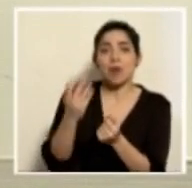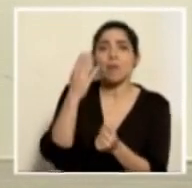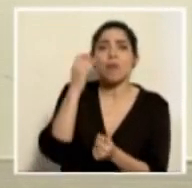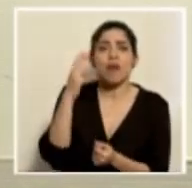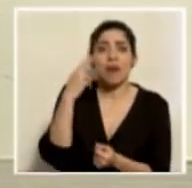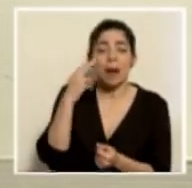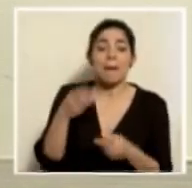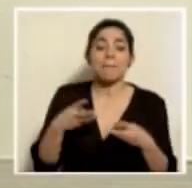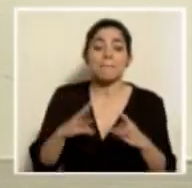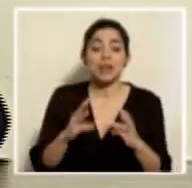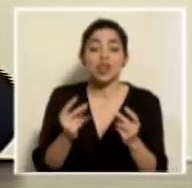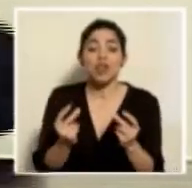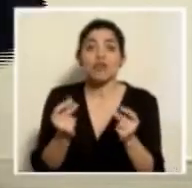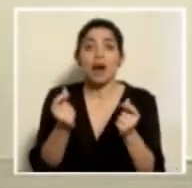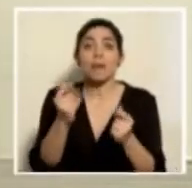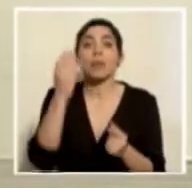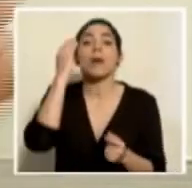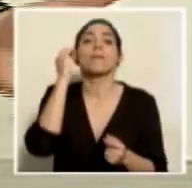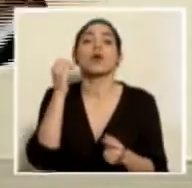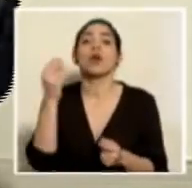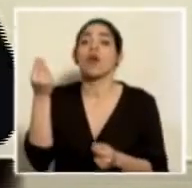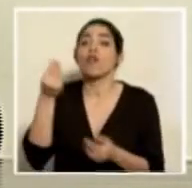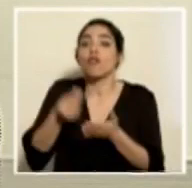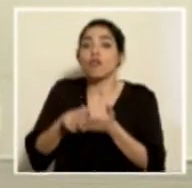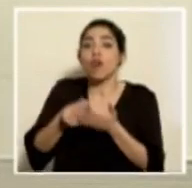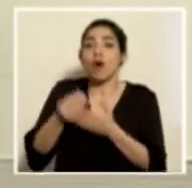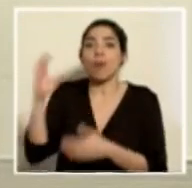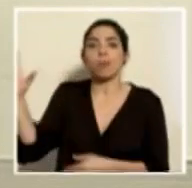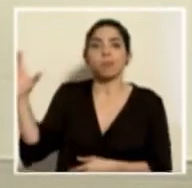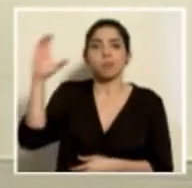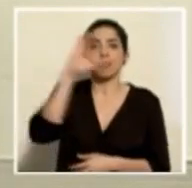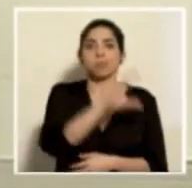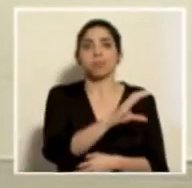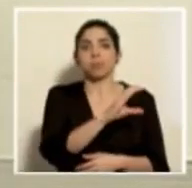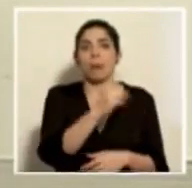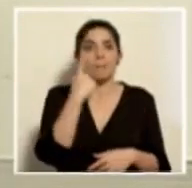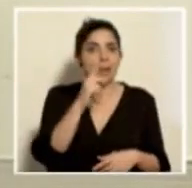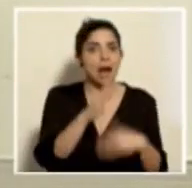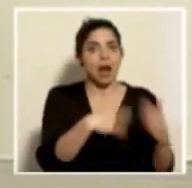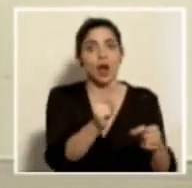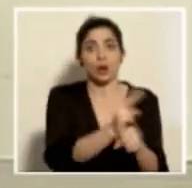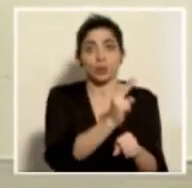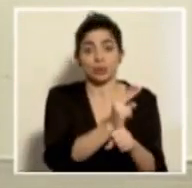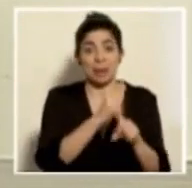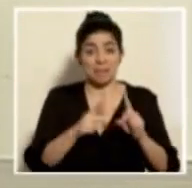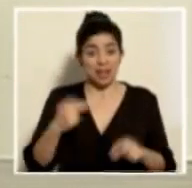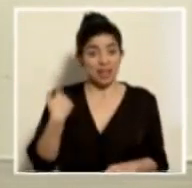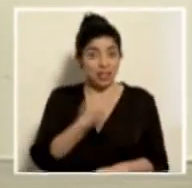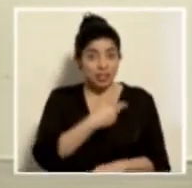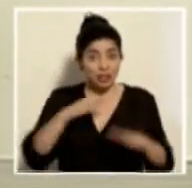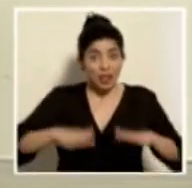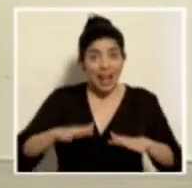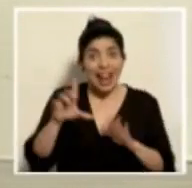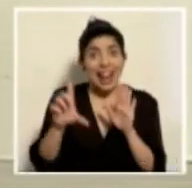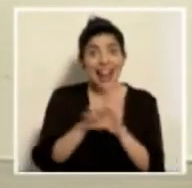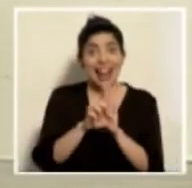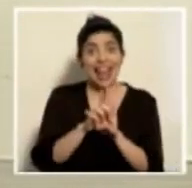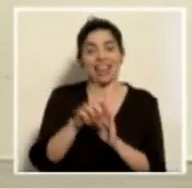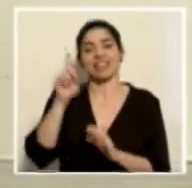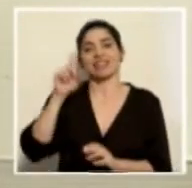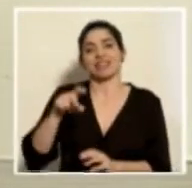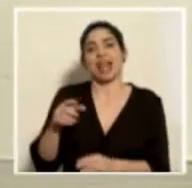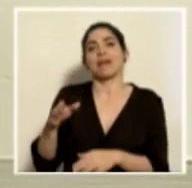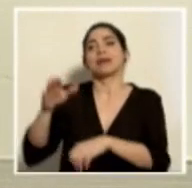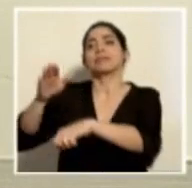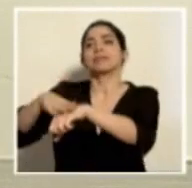se llama mecanismo rápido porque se desembolsa y se utiliza. En el caso de nuestra legislación, tiene que ir al